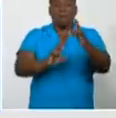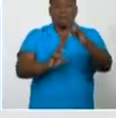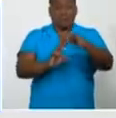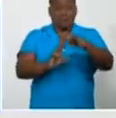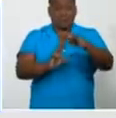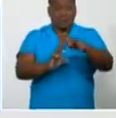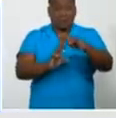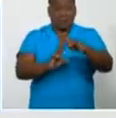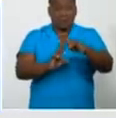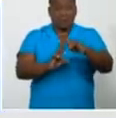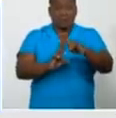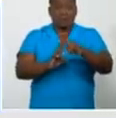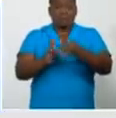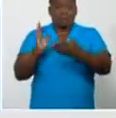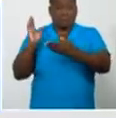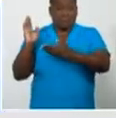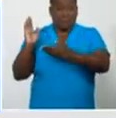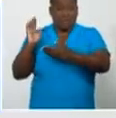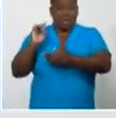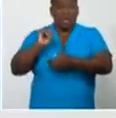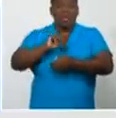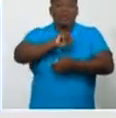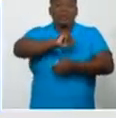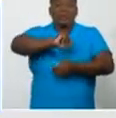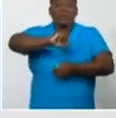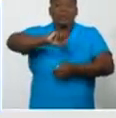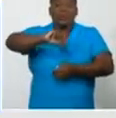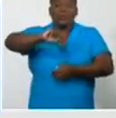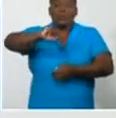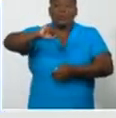un incremento también sostenido del número de casos,